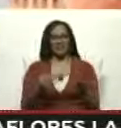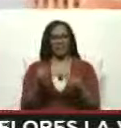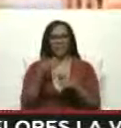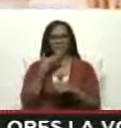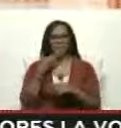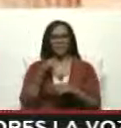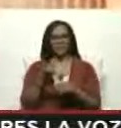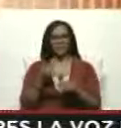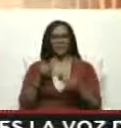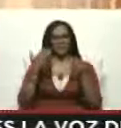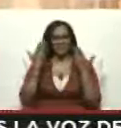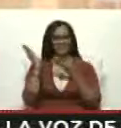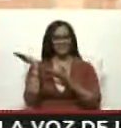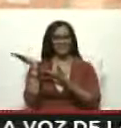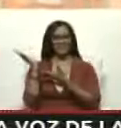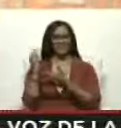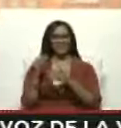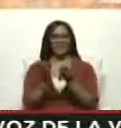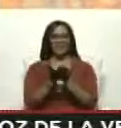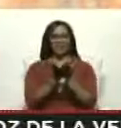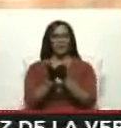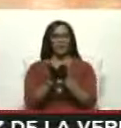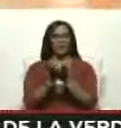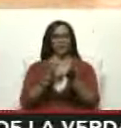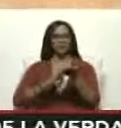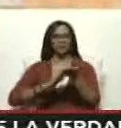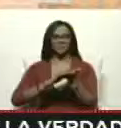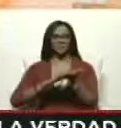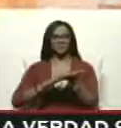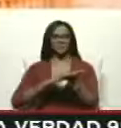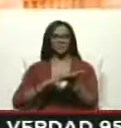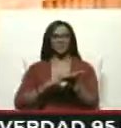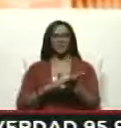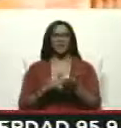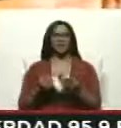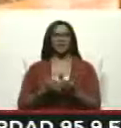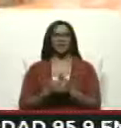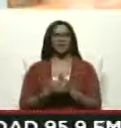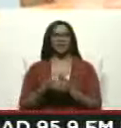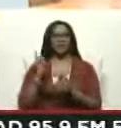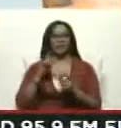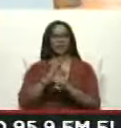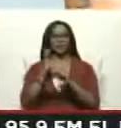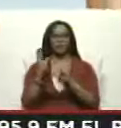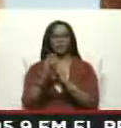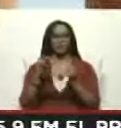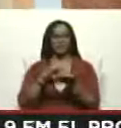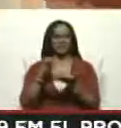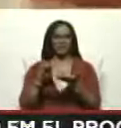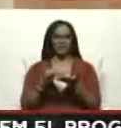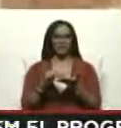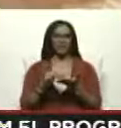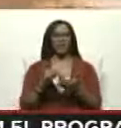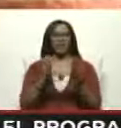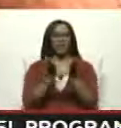maravillosas imágenes de la escuela, del edificio que ha sido recuperado y que además es monumento histórico de la nación, la